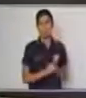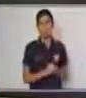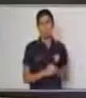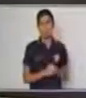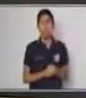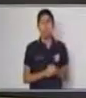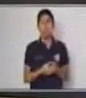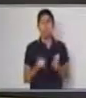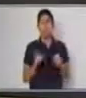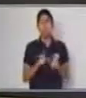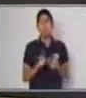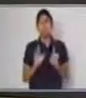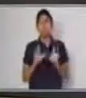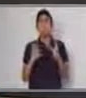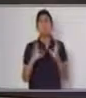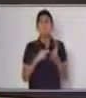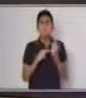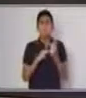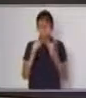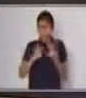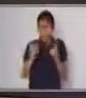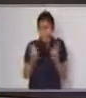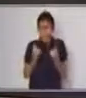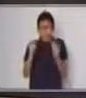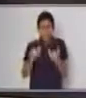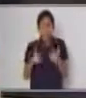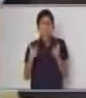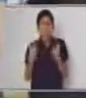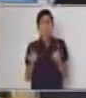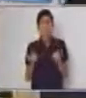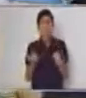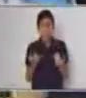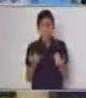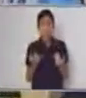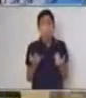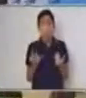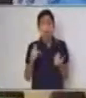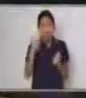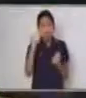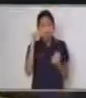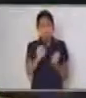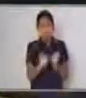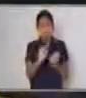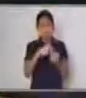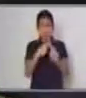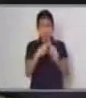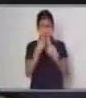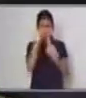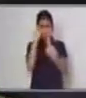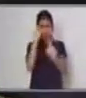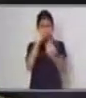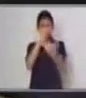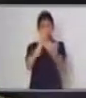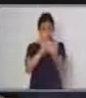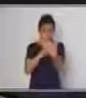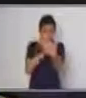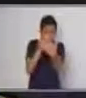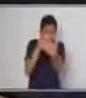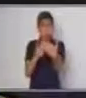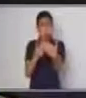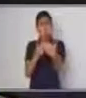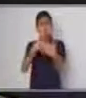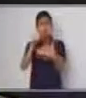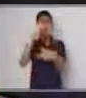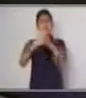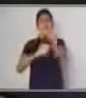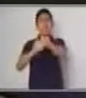¿Y qué es lo que vamos a hacer o lo que vamos a encontrar cuando yo me refiero a los factores